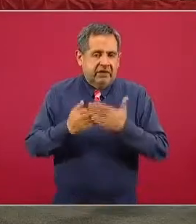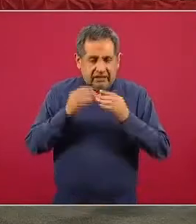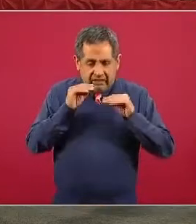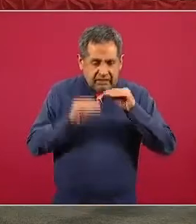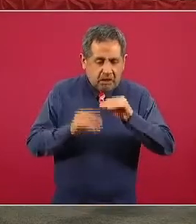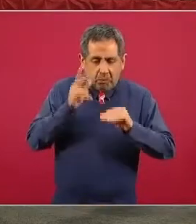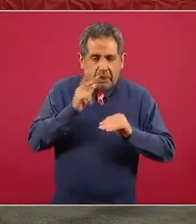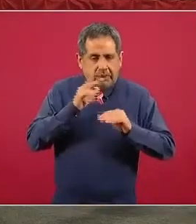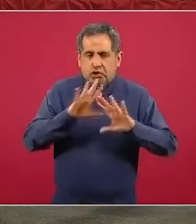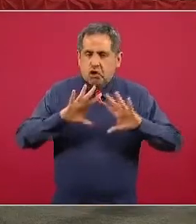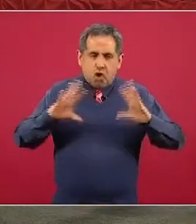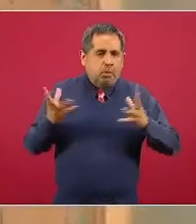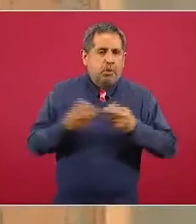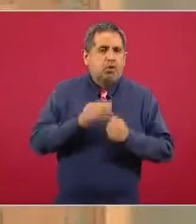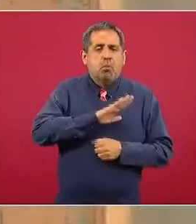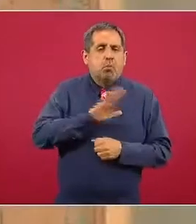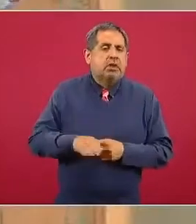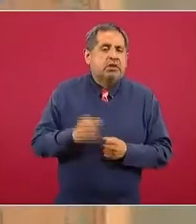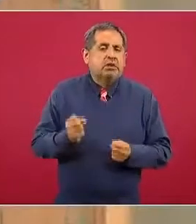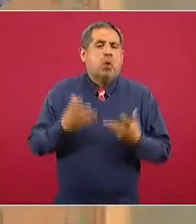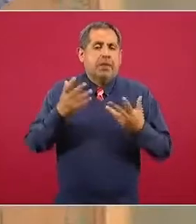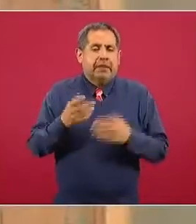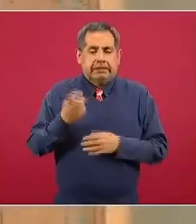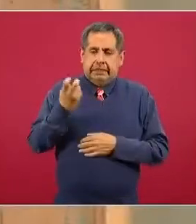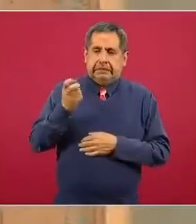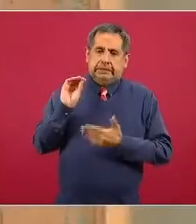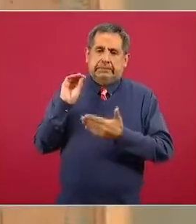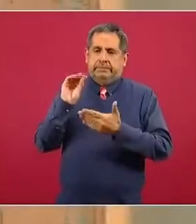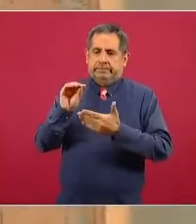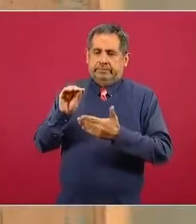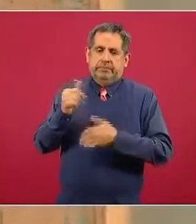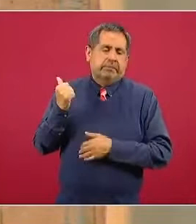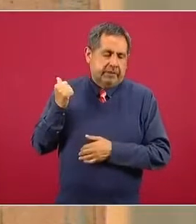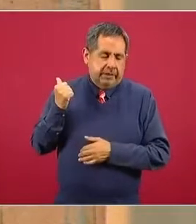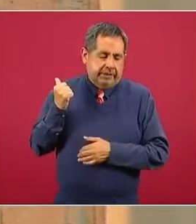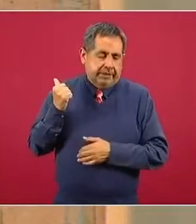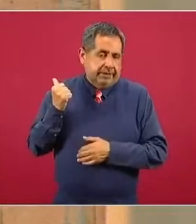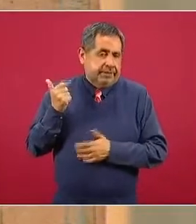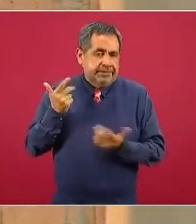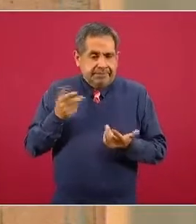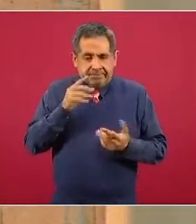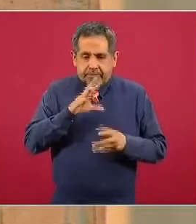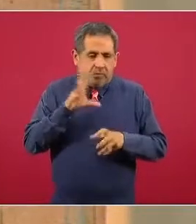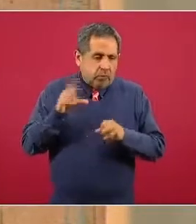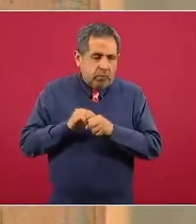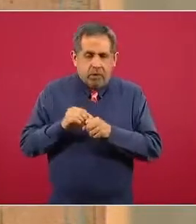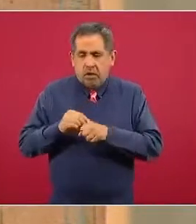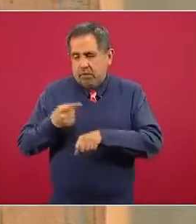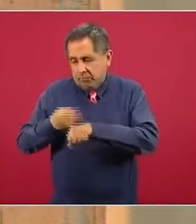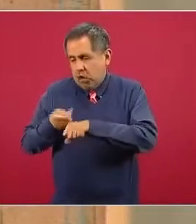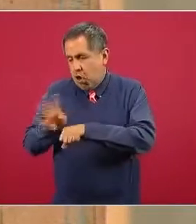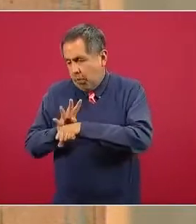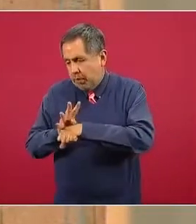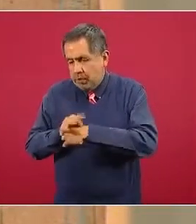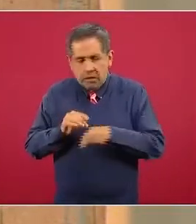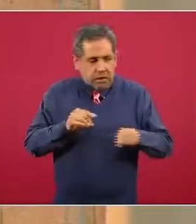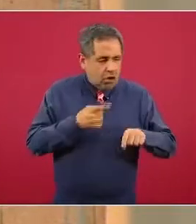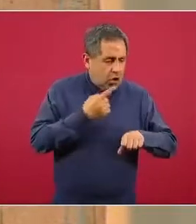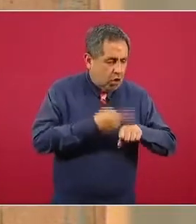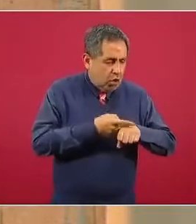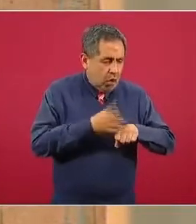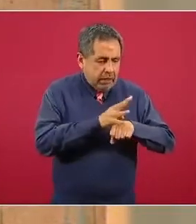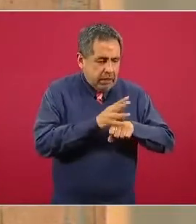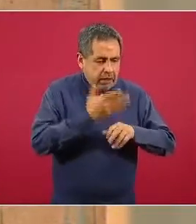El total de defunciones ocurridas están representadas en esta línea, porque eso nos da la señal más oportuna de lo que podría